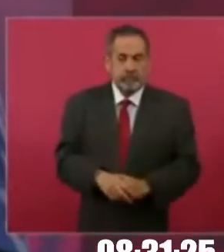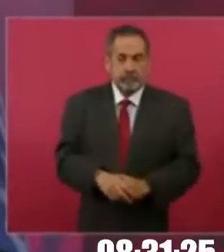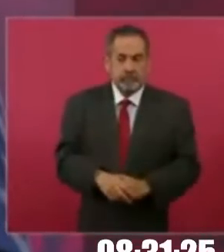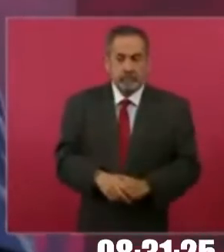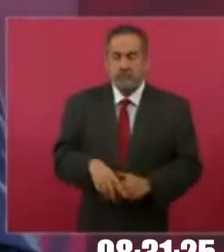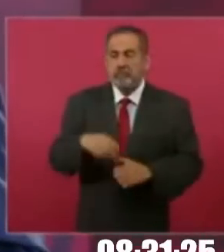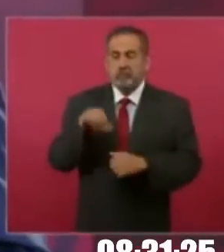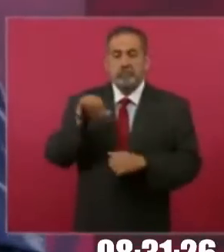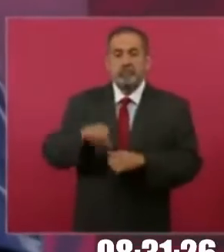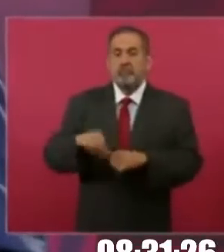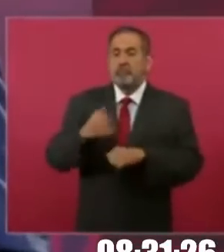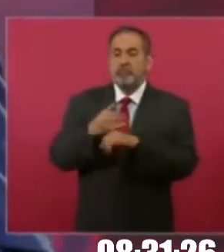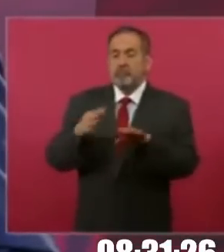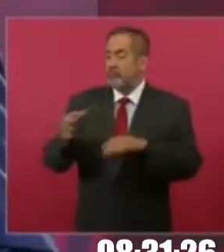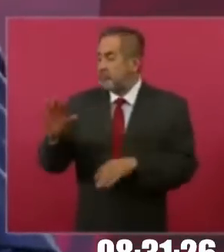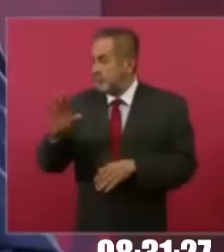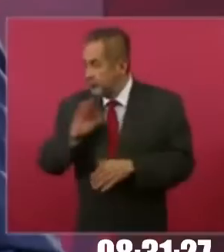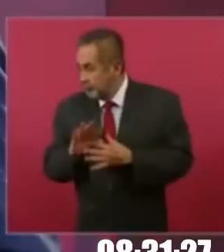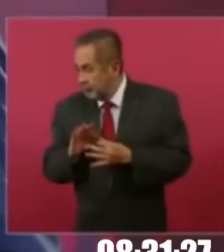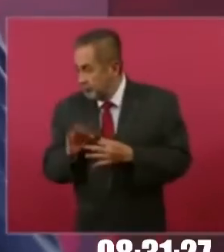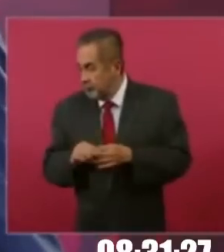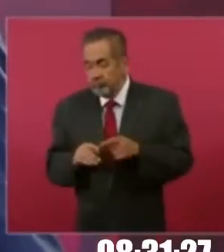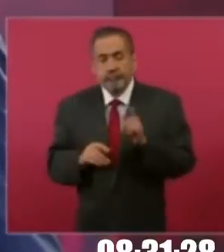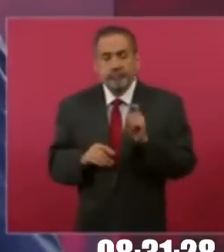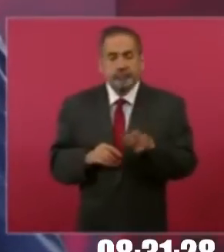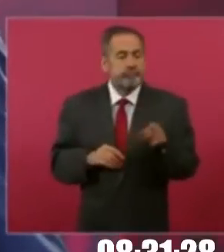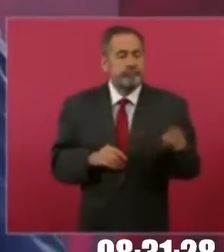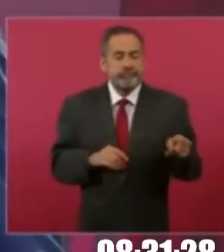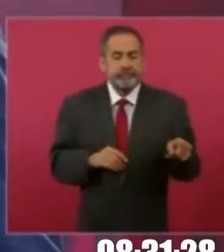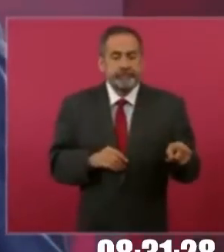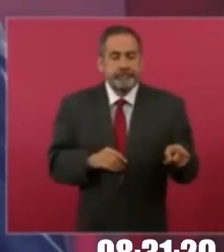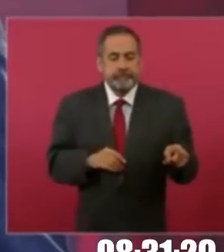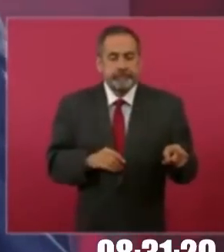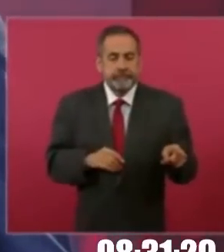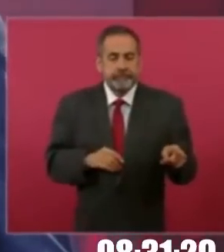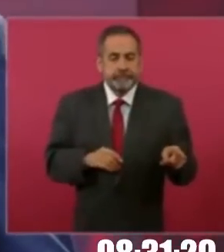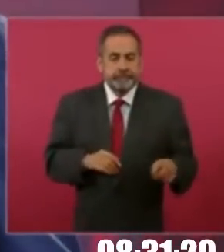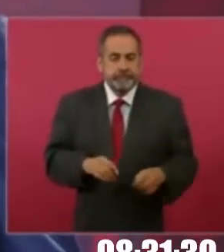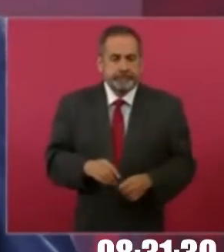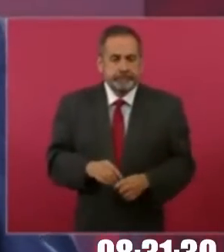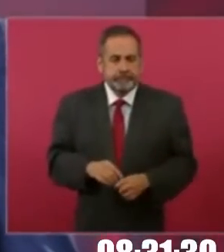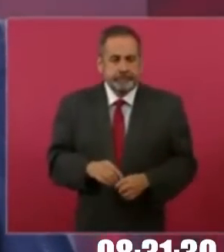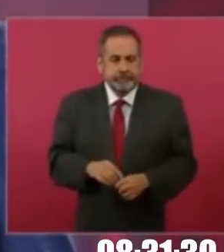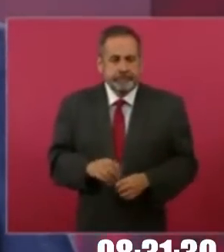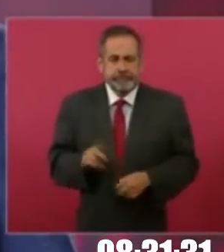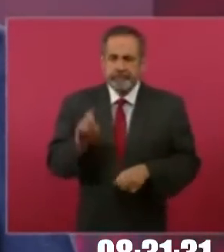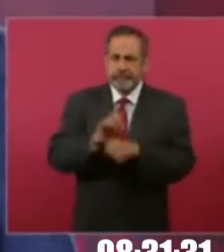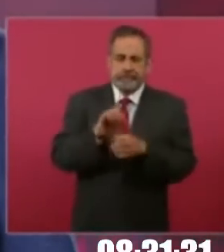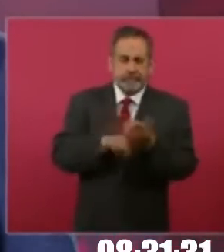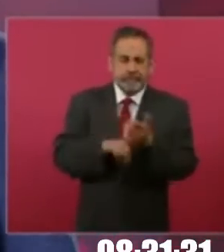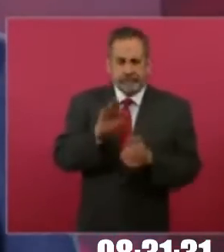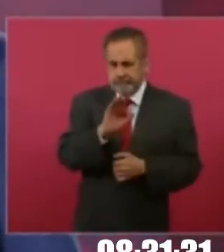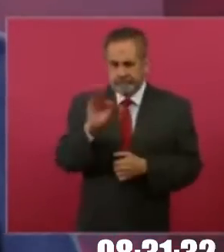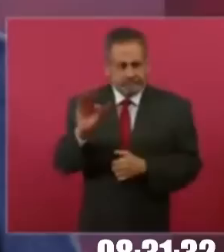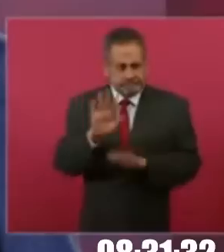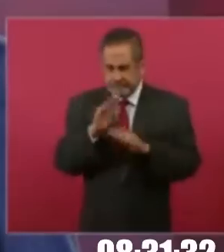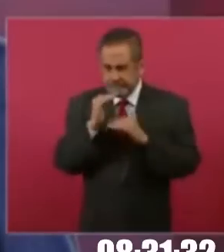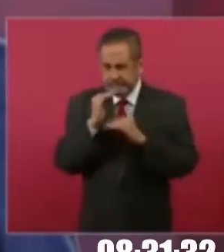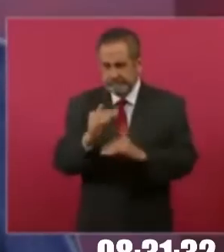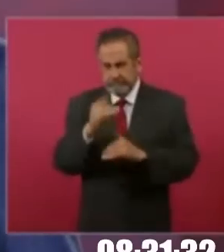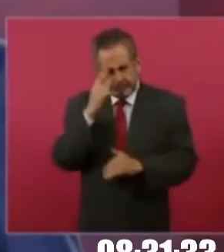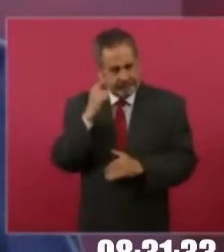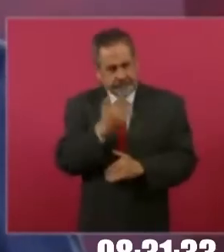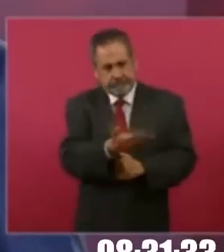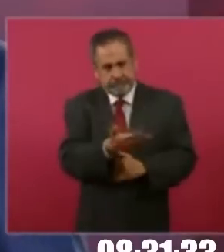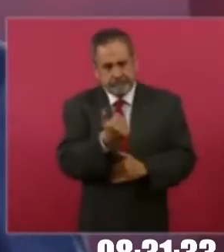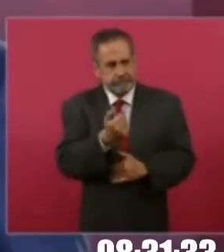formaron hoy en la mañana de que ya tiene una fecha para